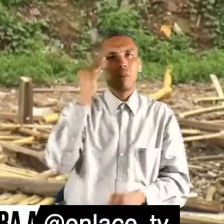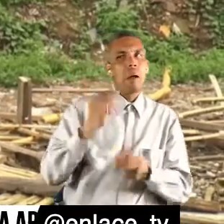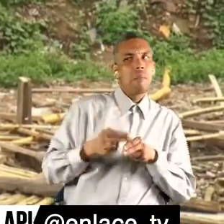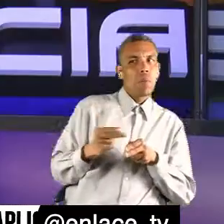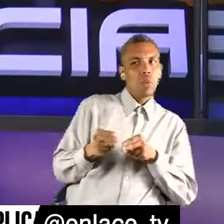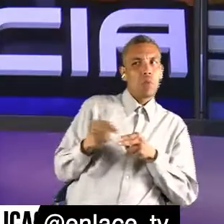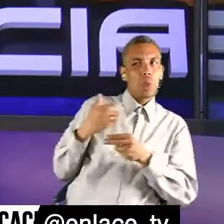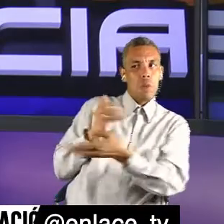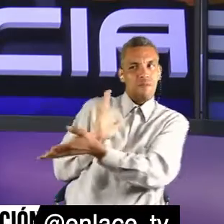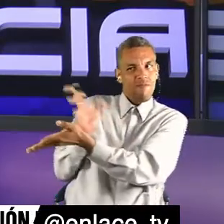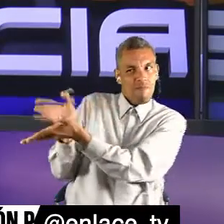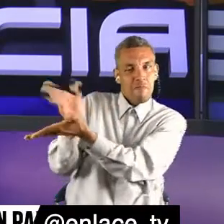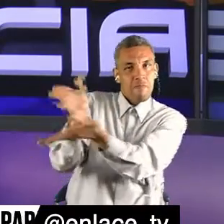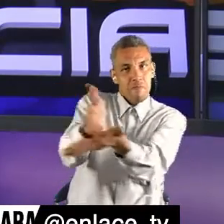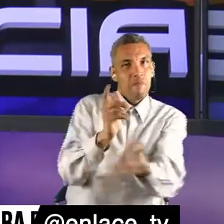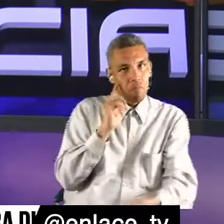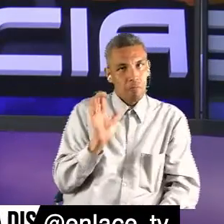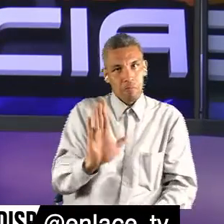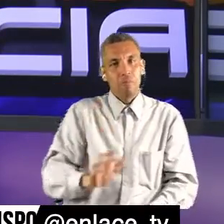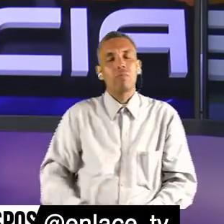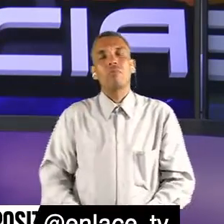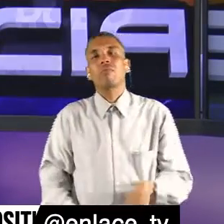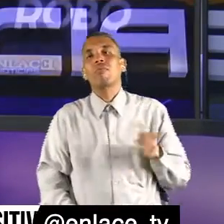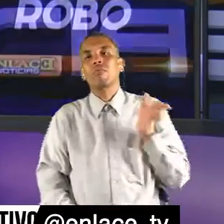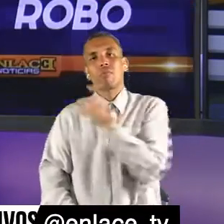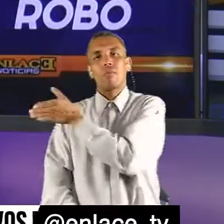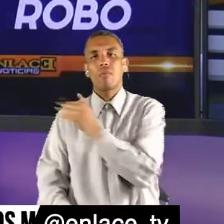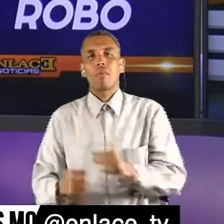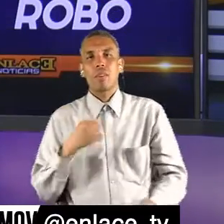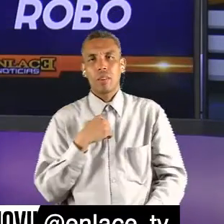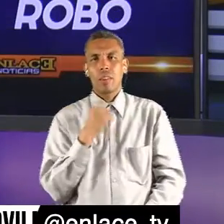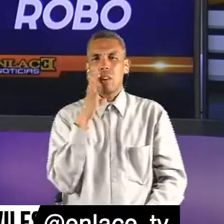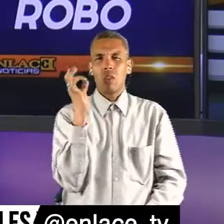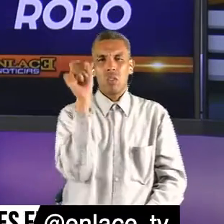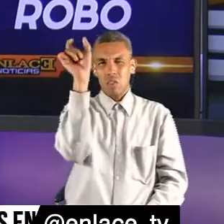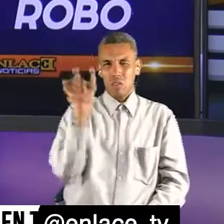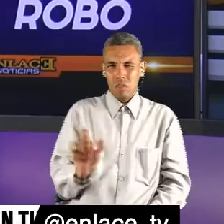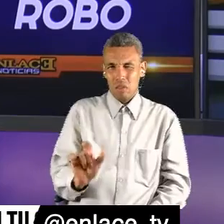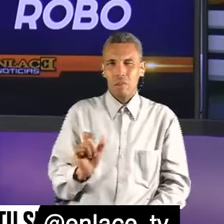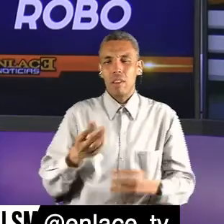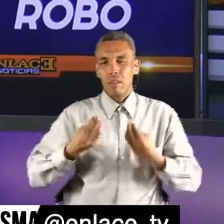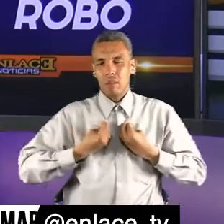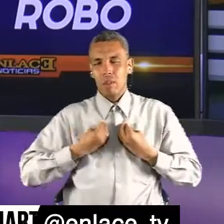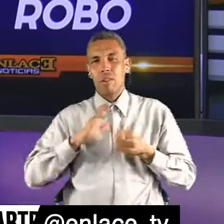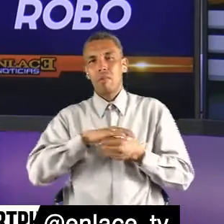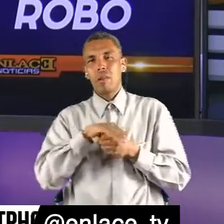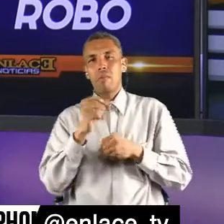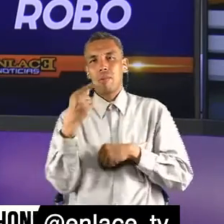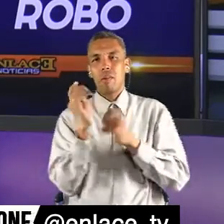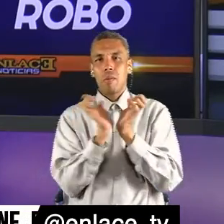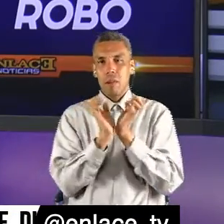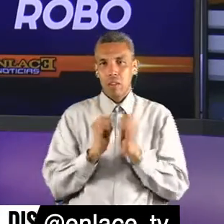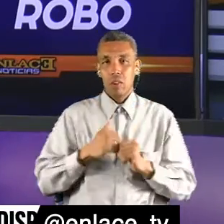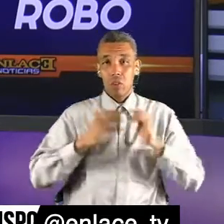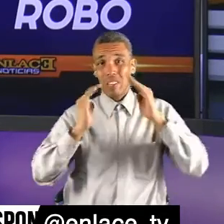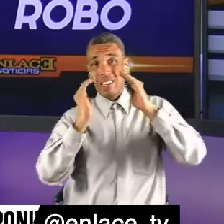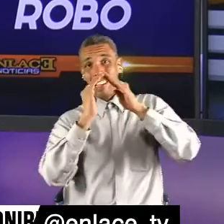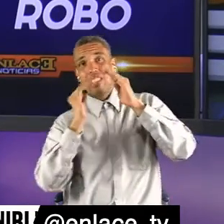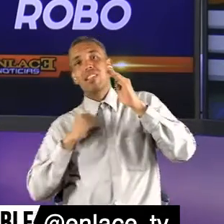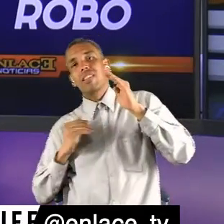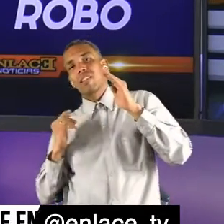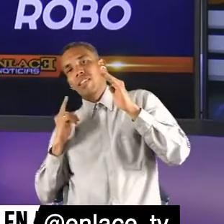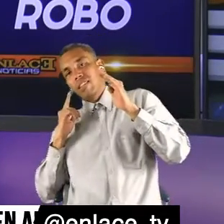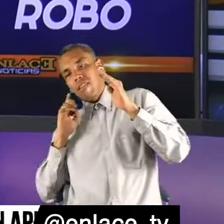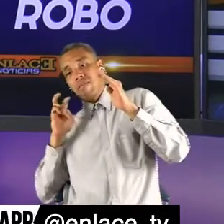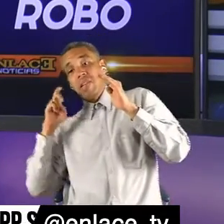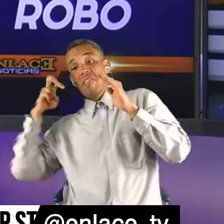intervenir. 5 millones de pesos le fueron hurtados a un habitante del barrio Primero de Mayo. Desconocidos se metieron por el patio de la vivienda.